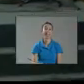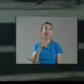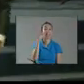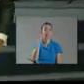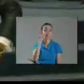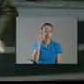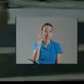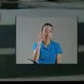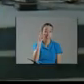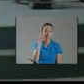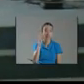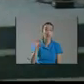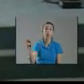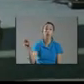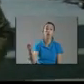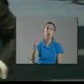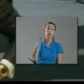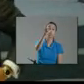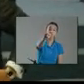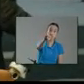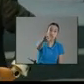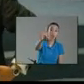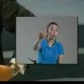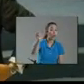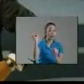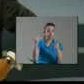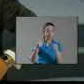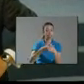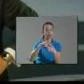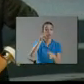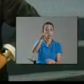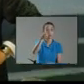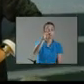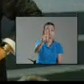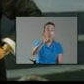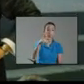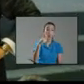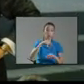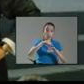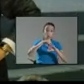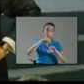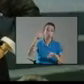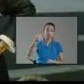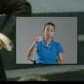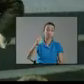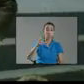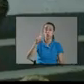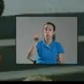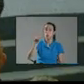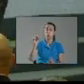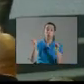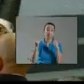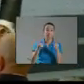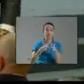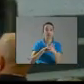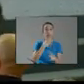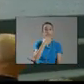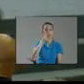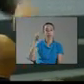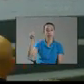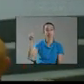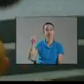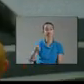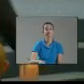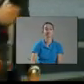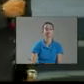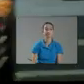Y empezamos a dar. Y se me empezaron a acercar personas, apóstol, fíjese que yo no dije nada, la iglesia nada, hermano. Imagínense que viene aquí